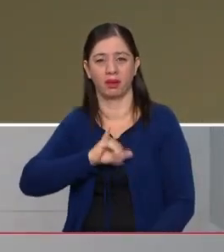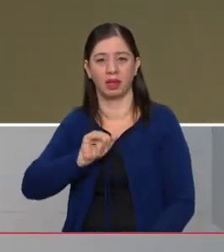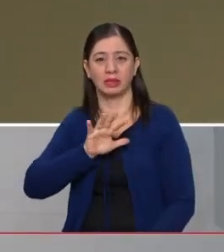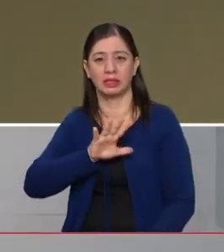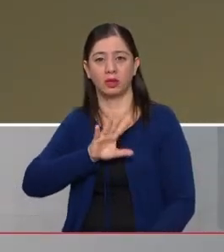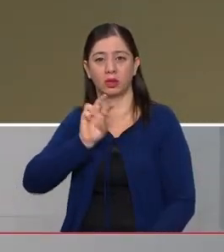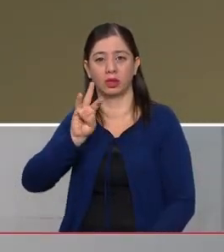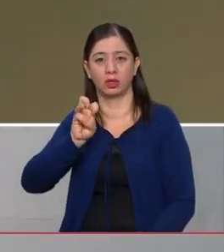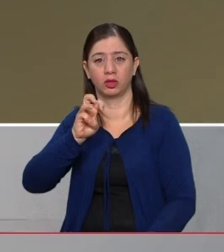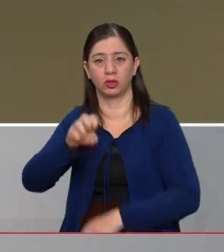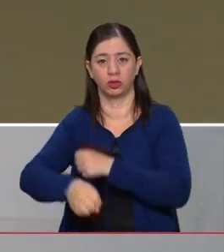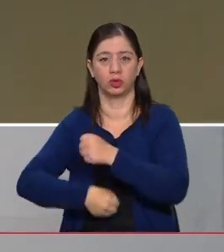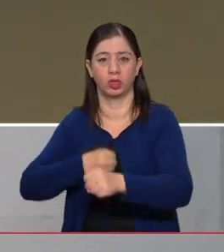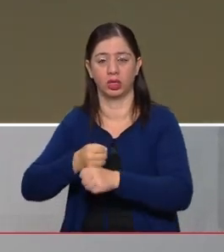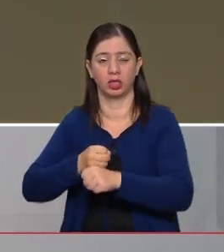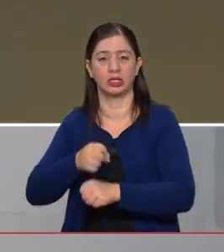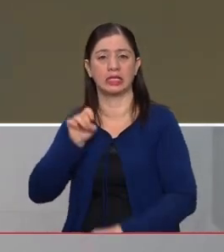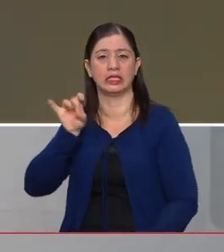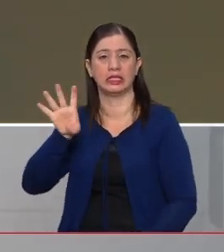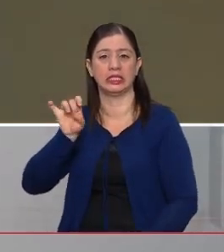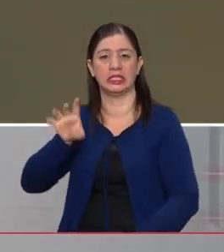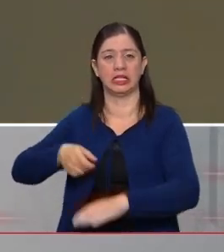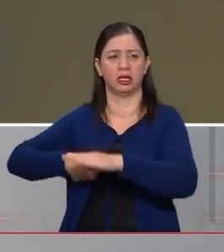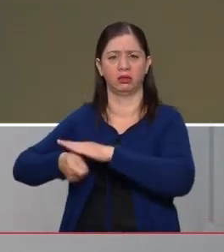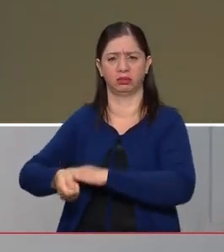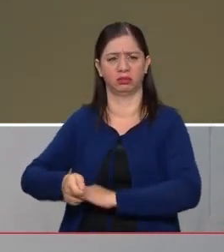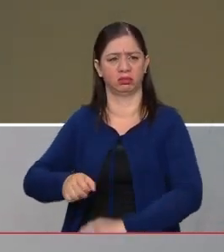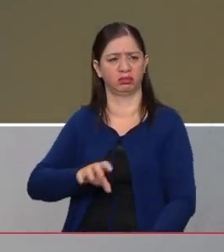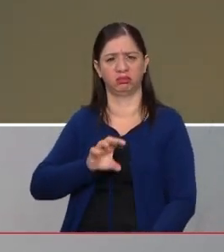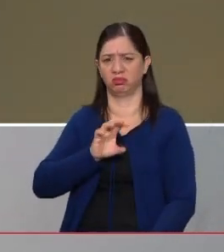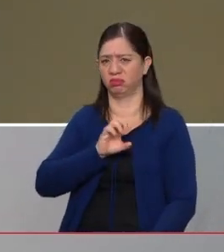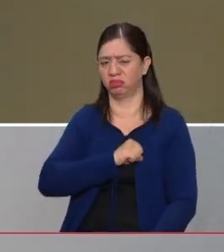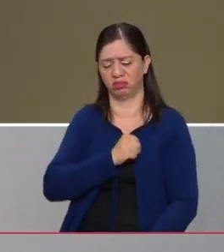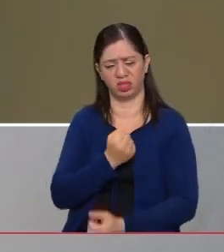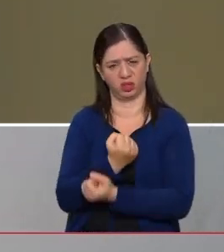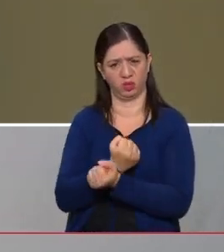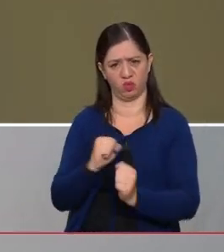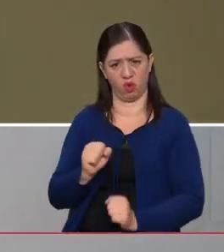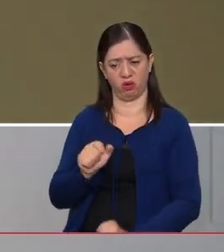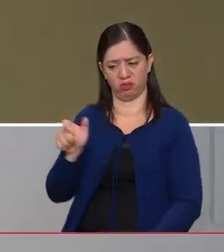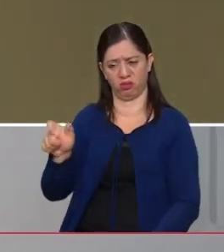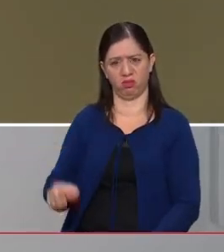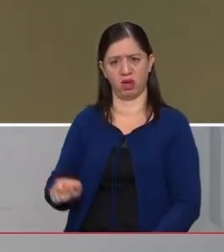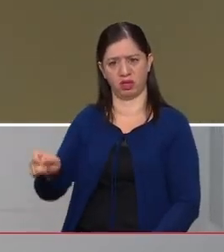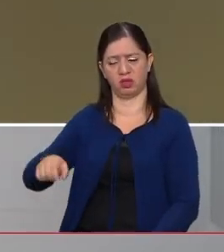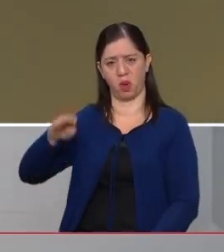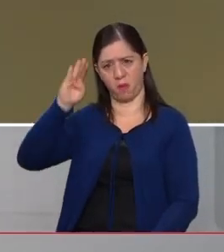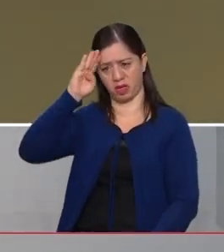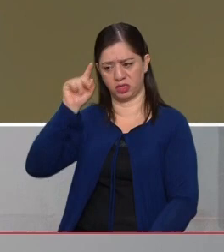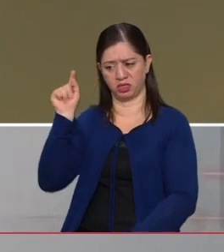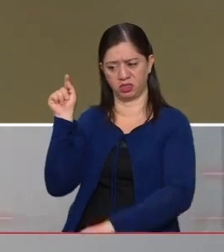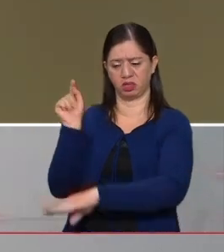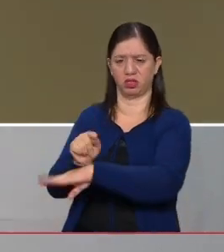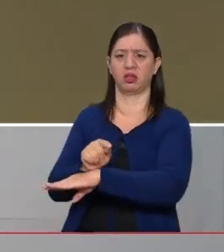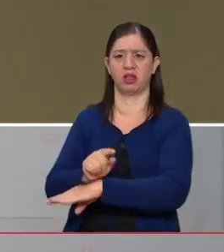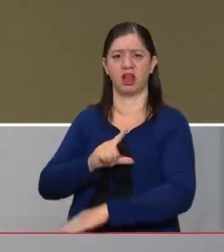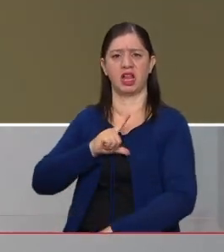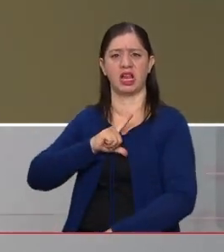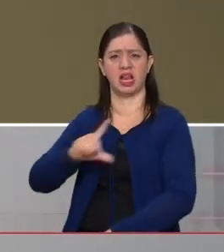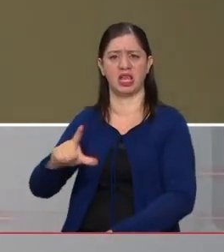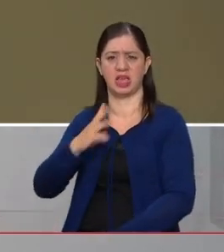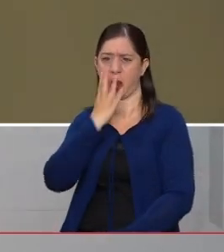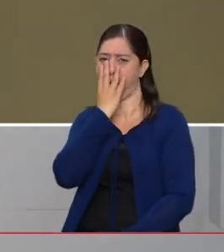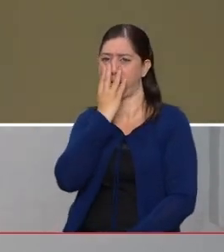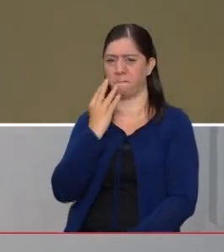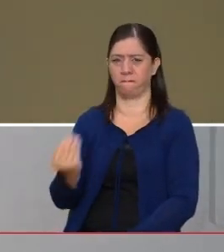años, asesinado en Iquique, Chile. Se mostró indignada porque las autoridades de ese país lo señalaron como el líder de una banda